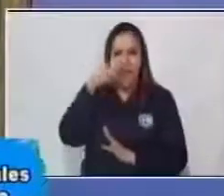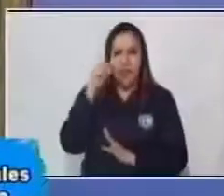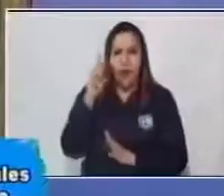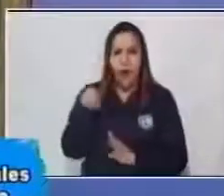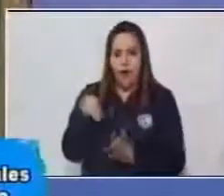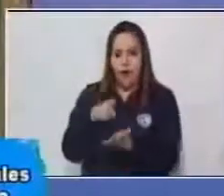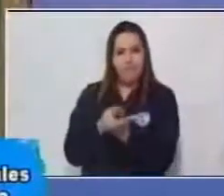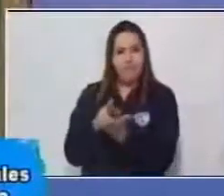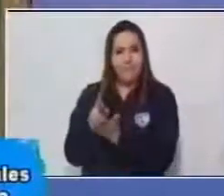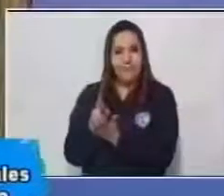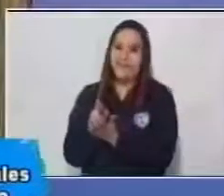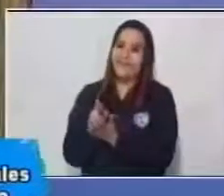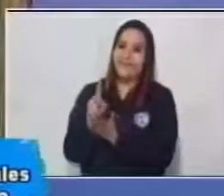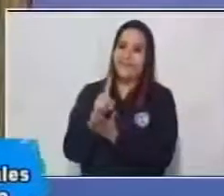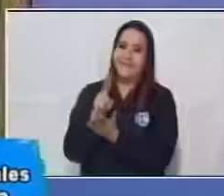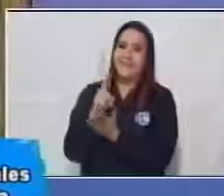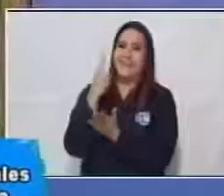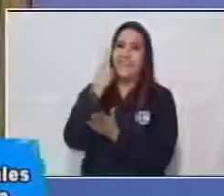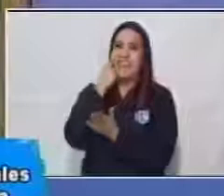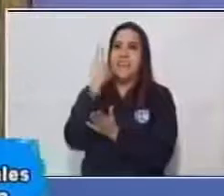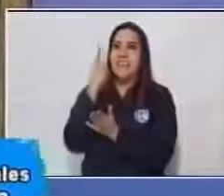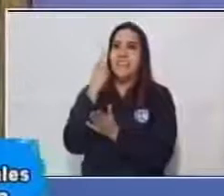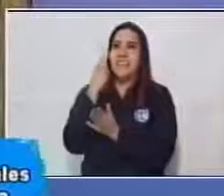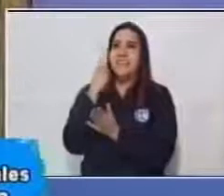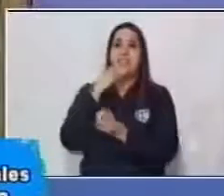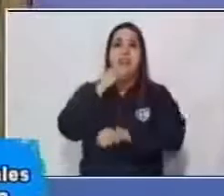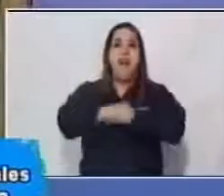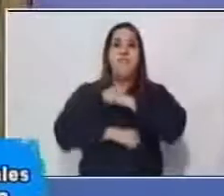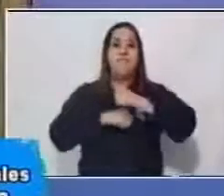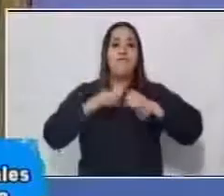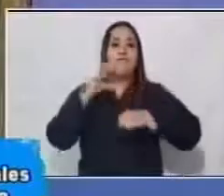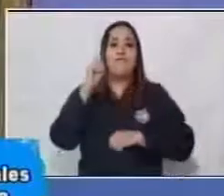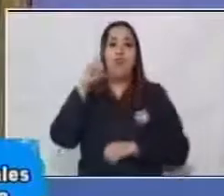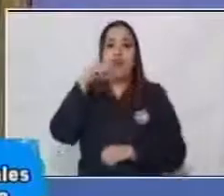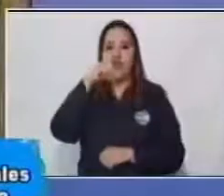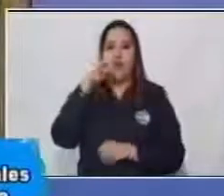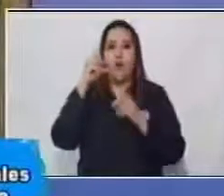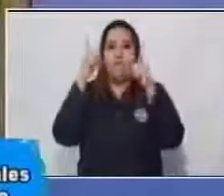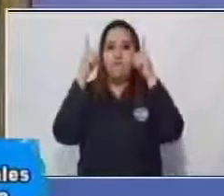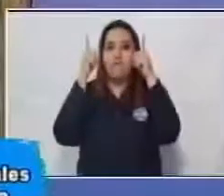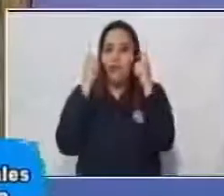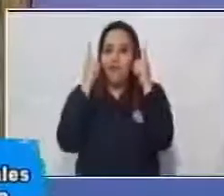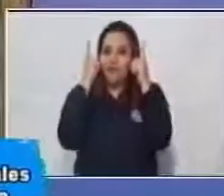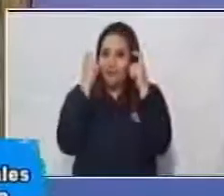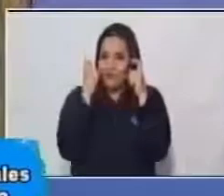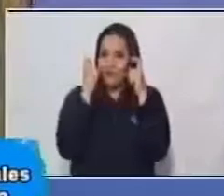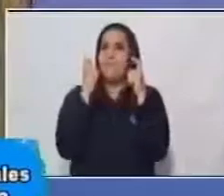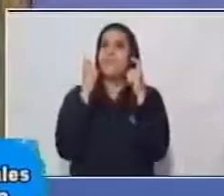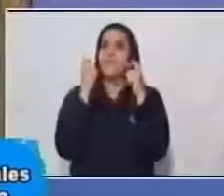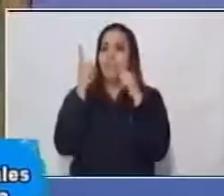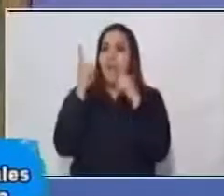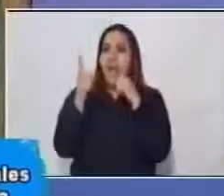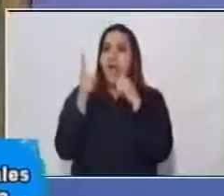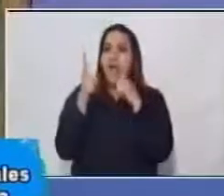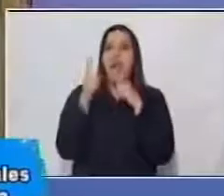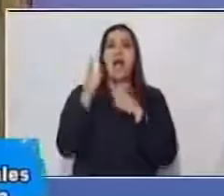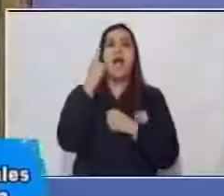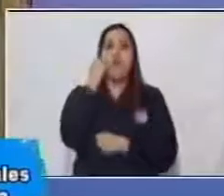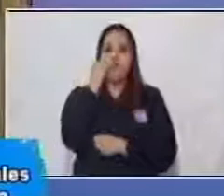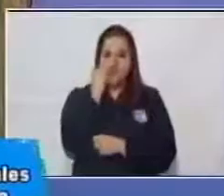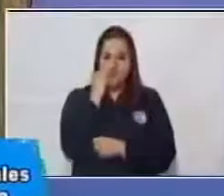sí? Esto es una foto. Muy bien, excelente. Aquí tenemos a un niño que está